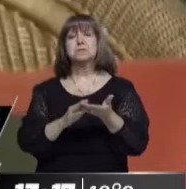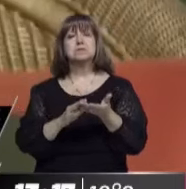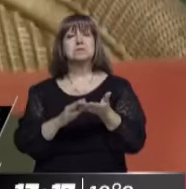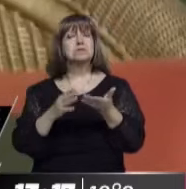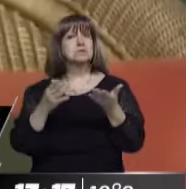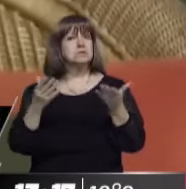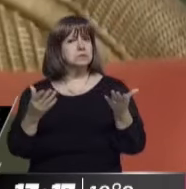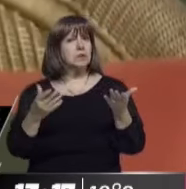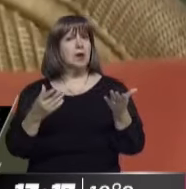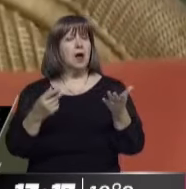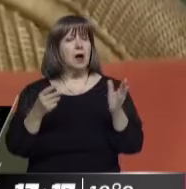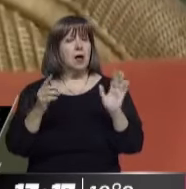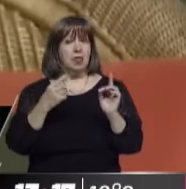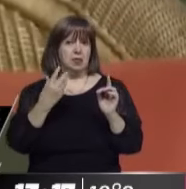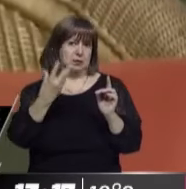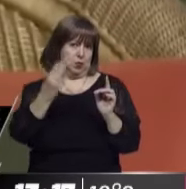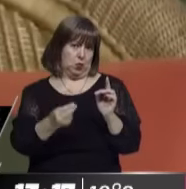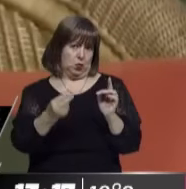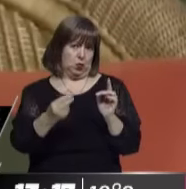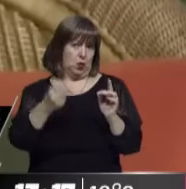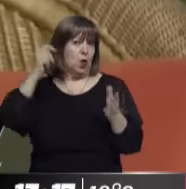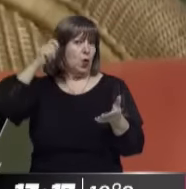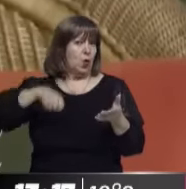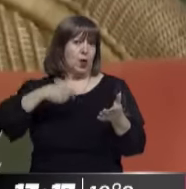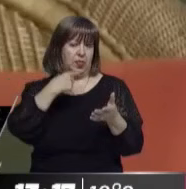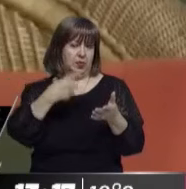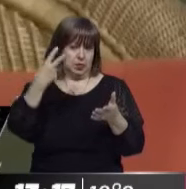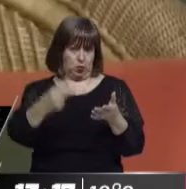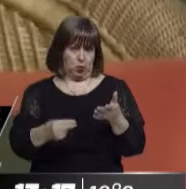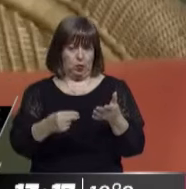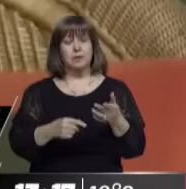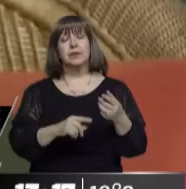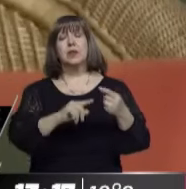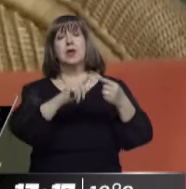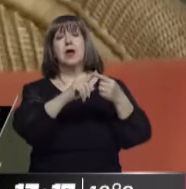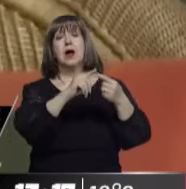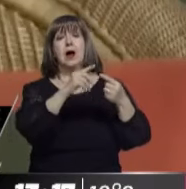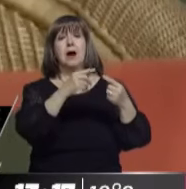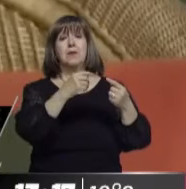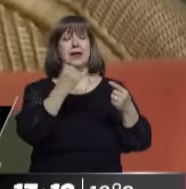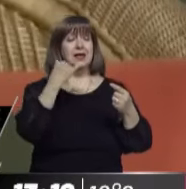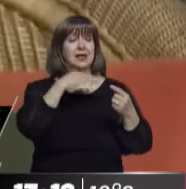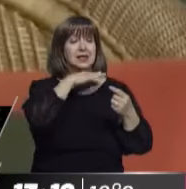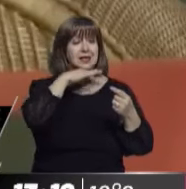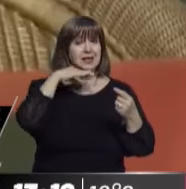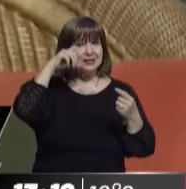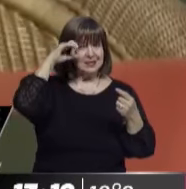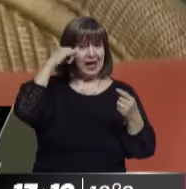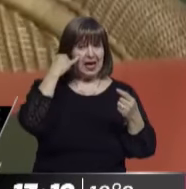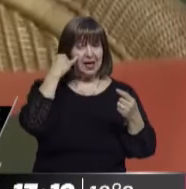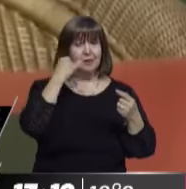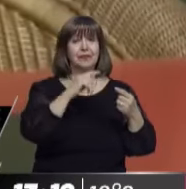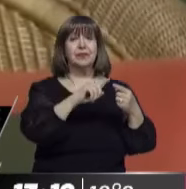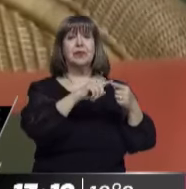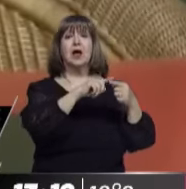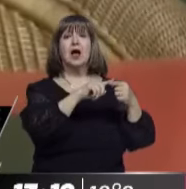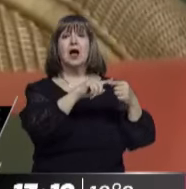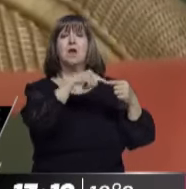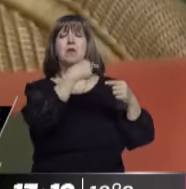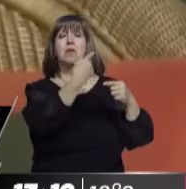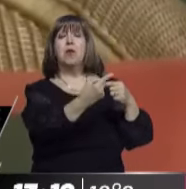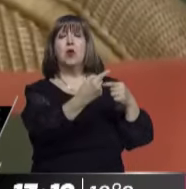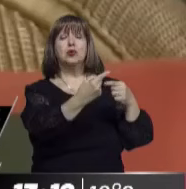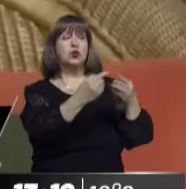su nuevo abogado, recordemos que él tenía otro abogado y ha ido por abogados nuevos, decidieron ir a